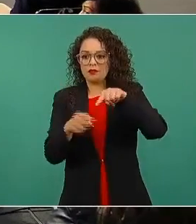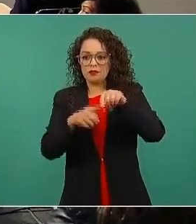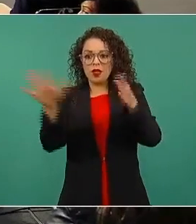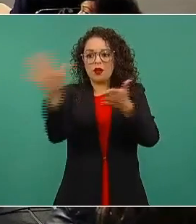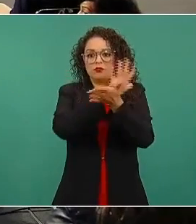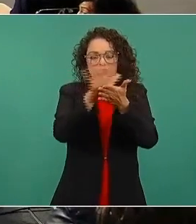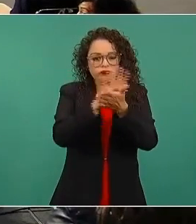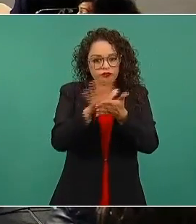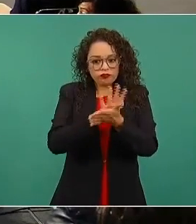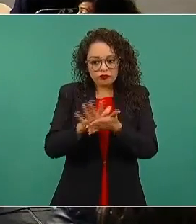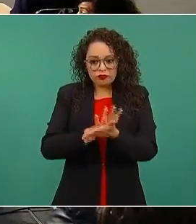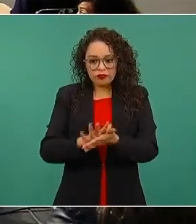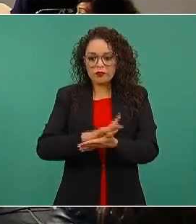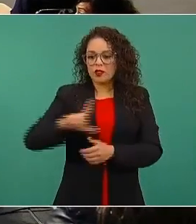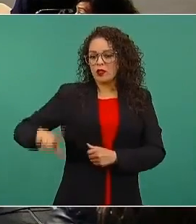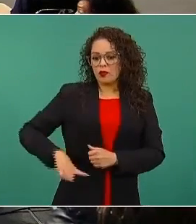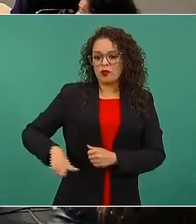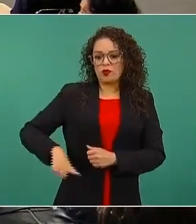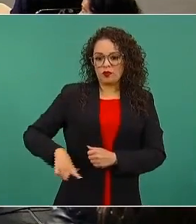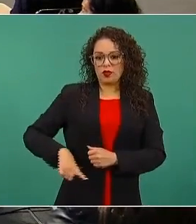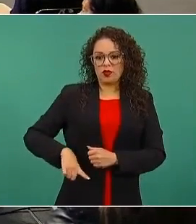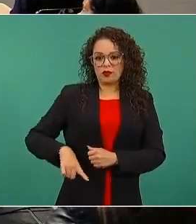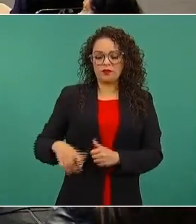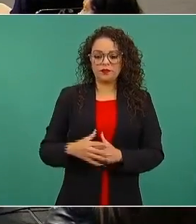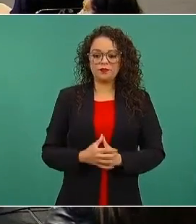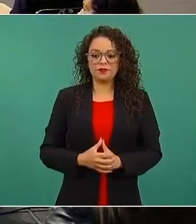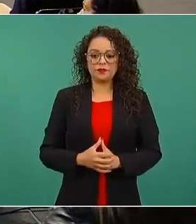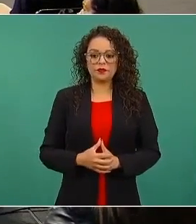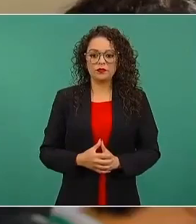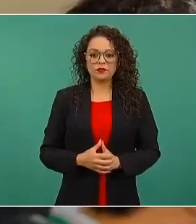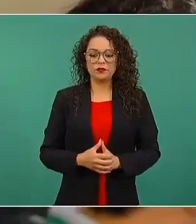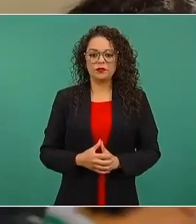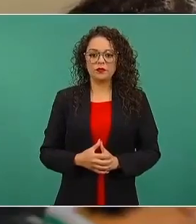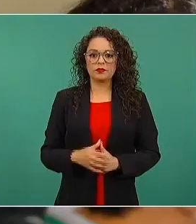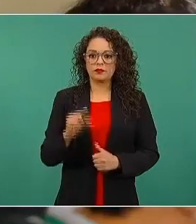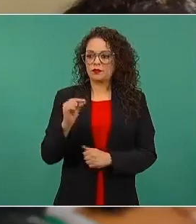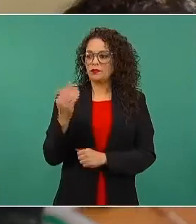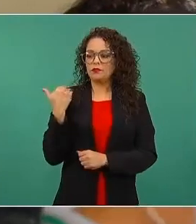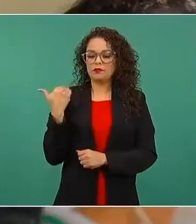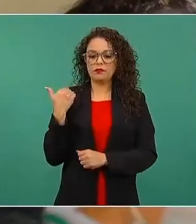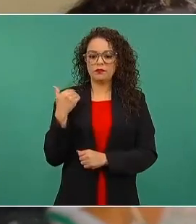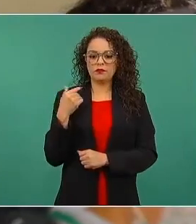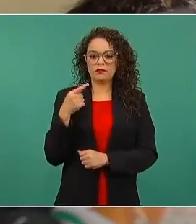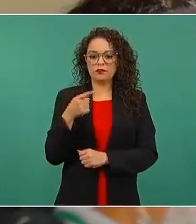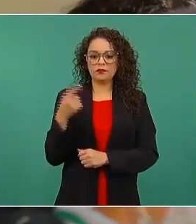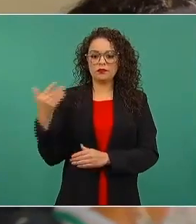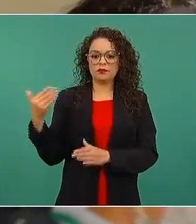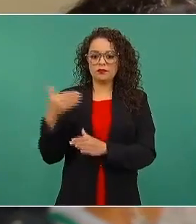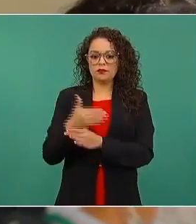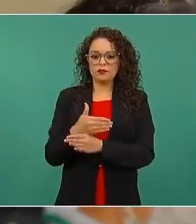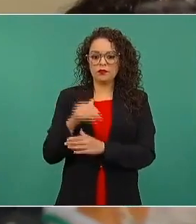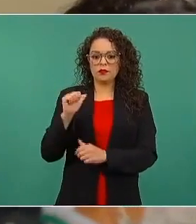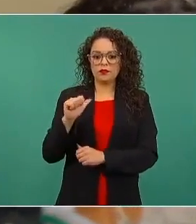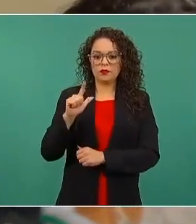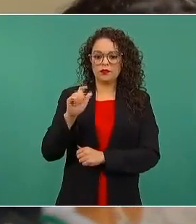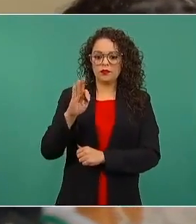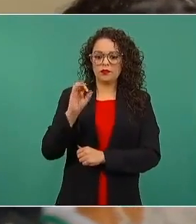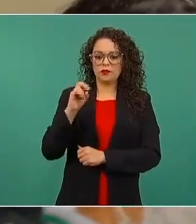completo al gobierno. Presidente, recientemente usted tuvo la visita de Alfonso Durazo.